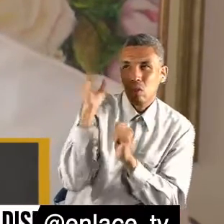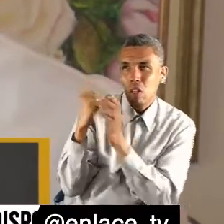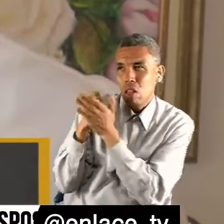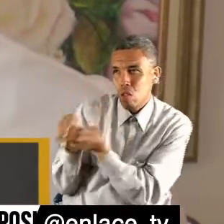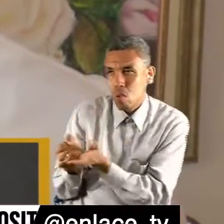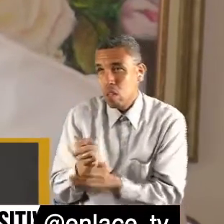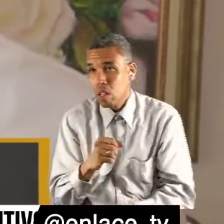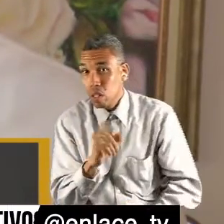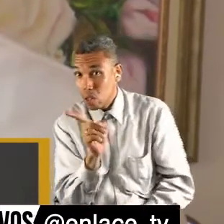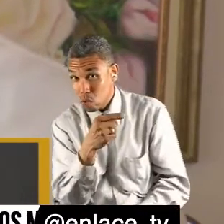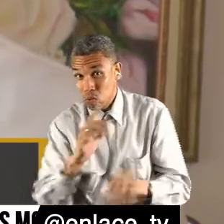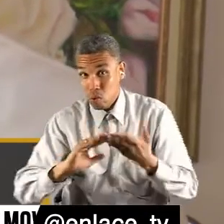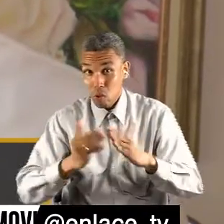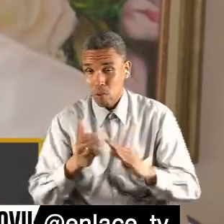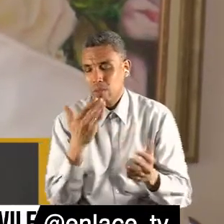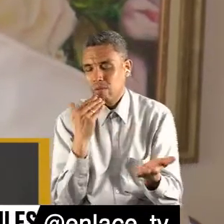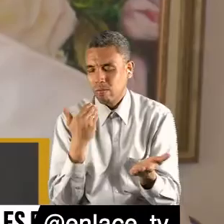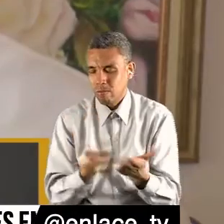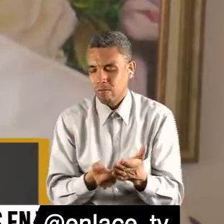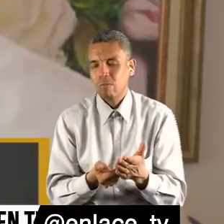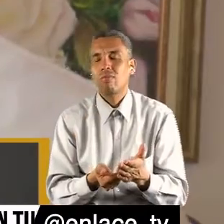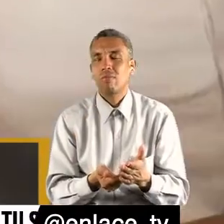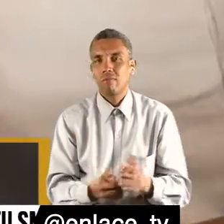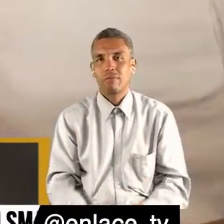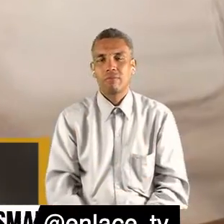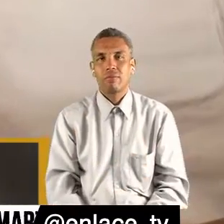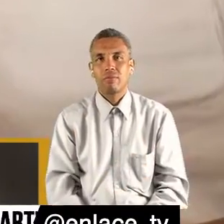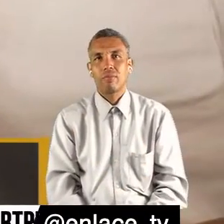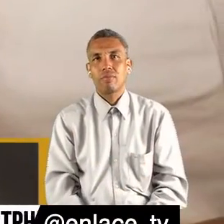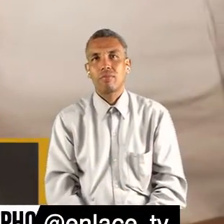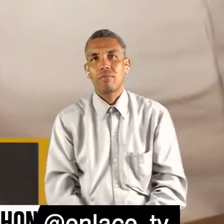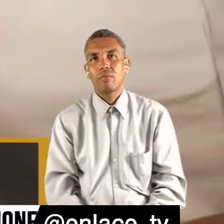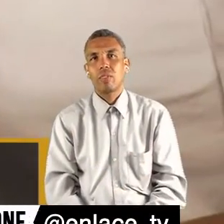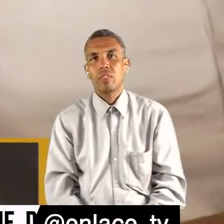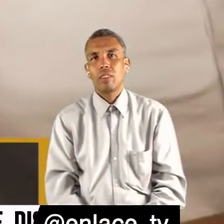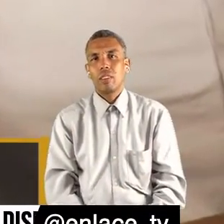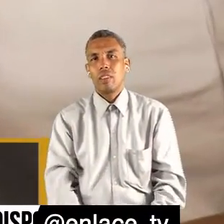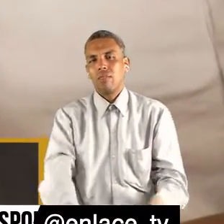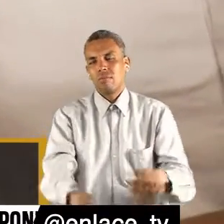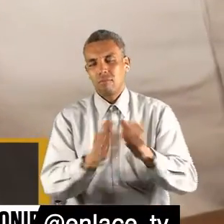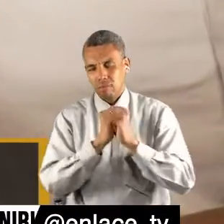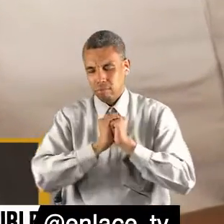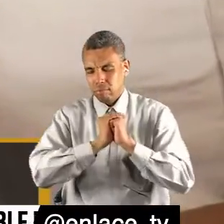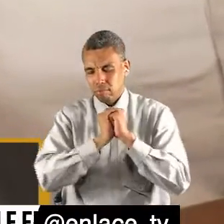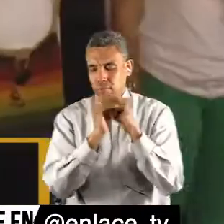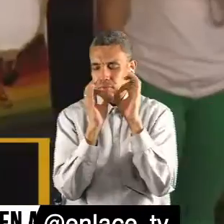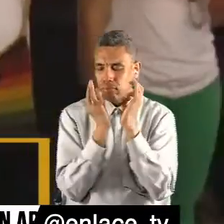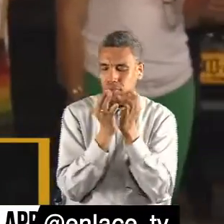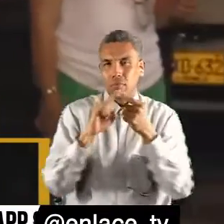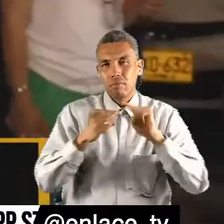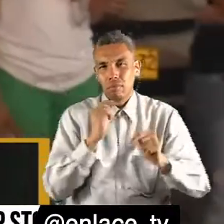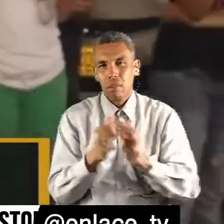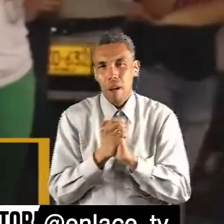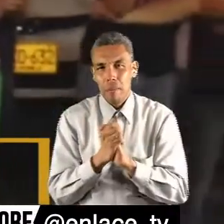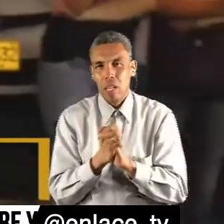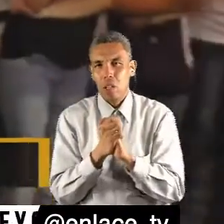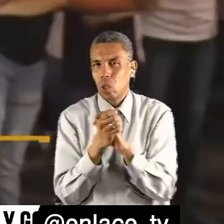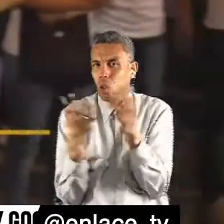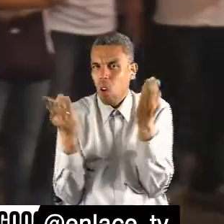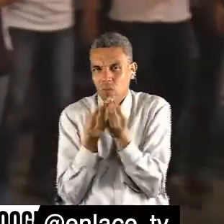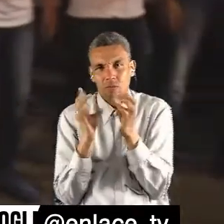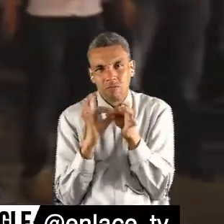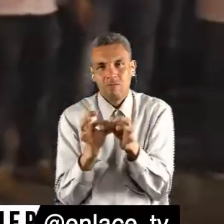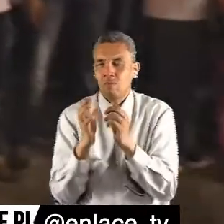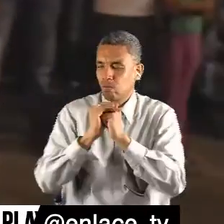oraciones, que Carlos Andrés las necesita y las recibe muy bien. Una cadena de oración se mantiene por parte de familiares y amigos ante el delicado estado de salud